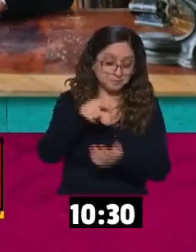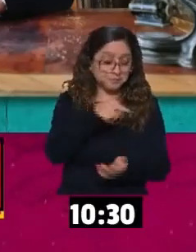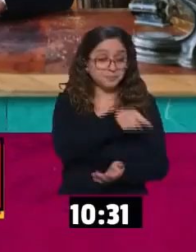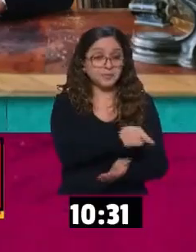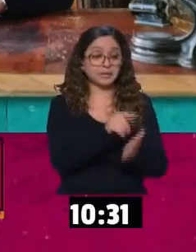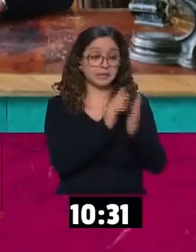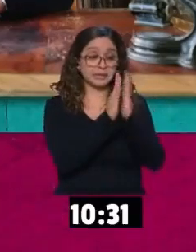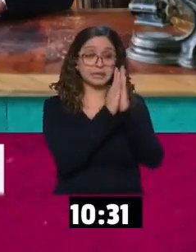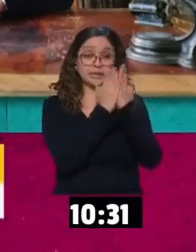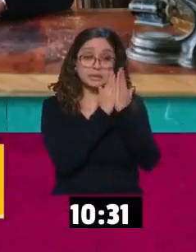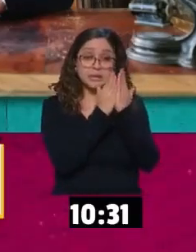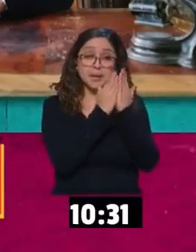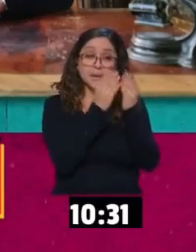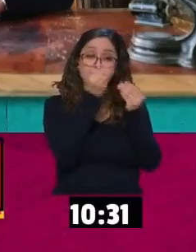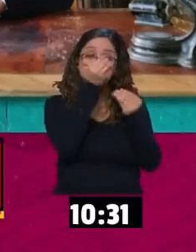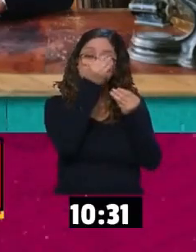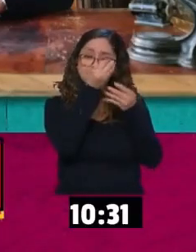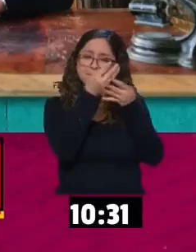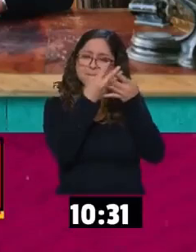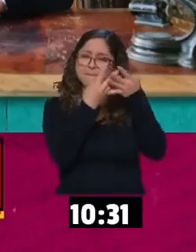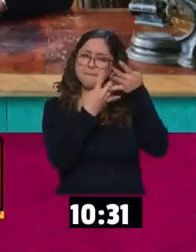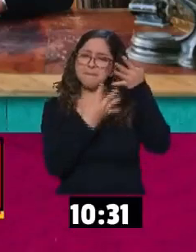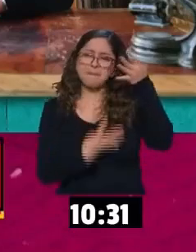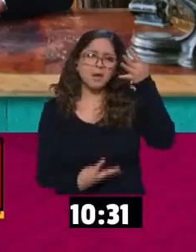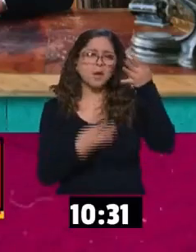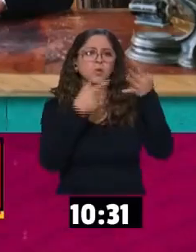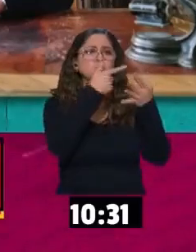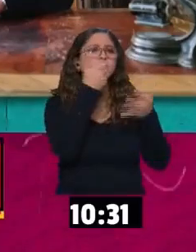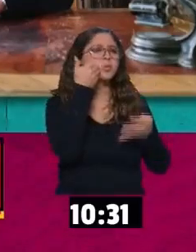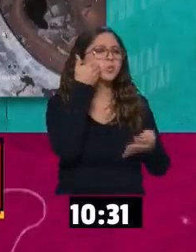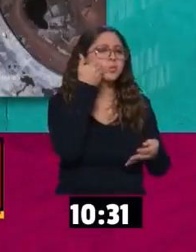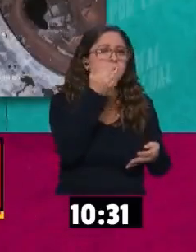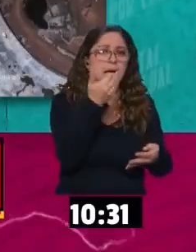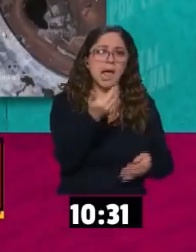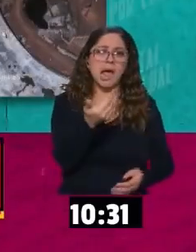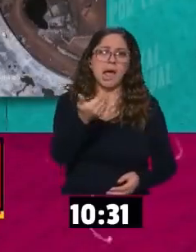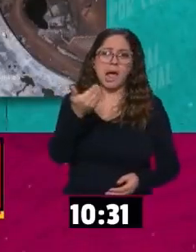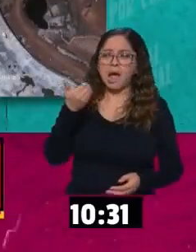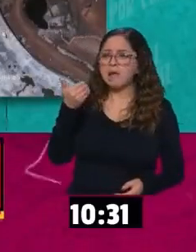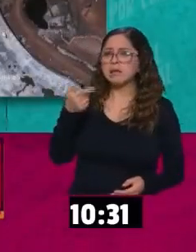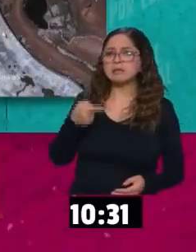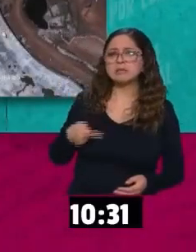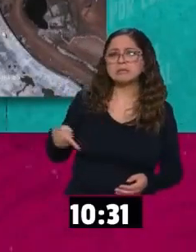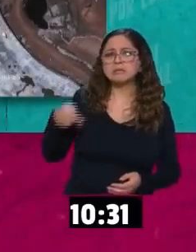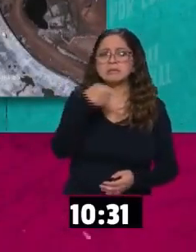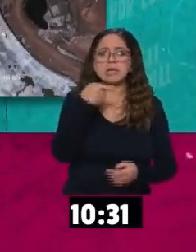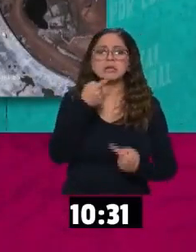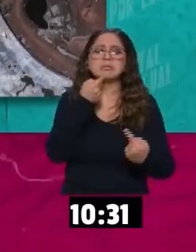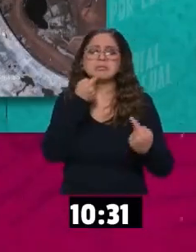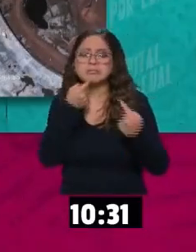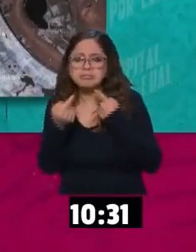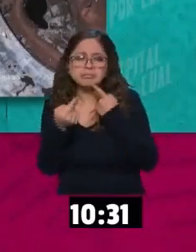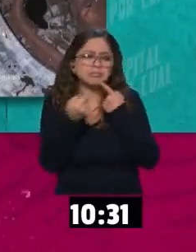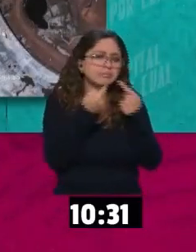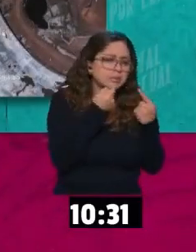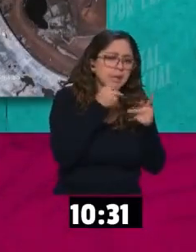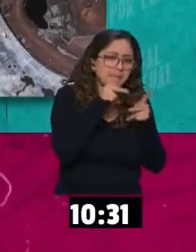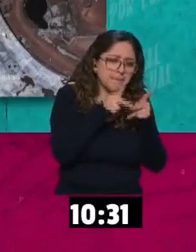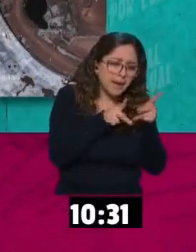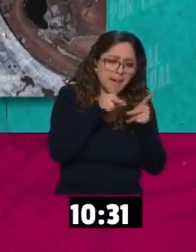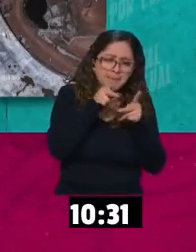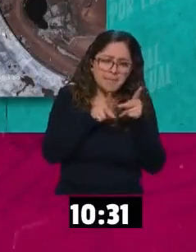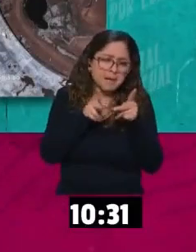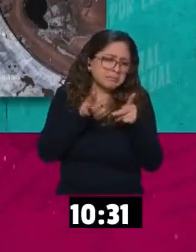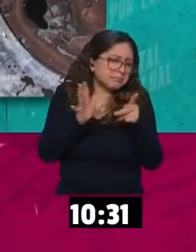testimonio de algo integral que se había discutido a pedacitos, digamos así, un